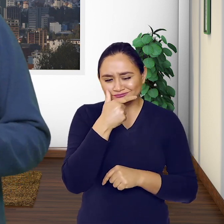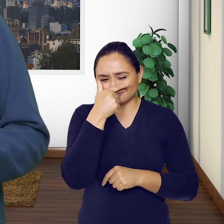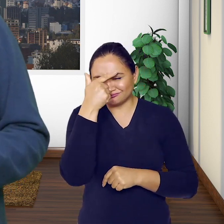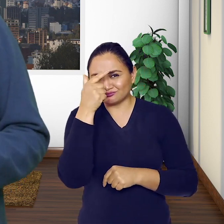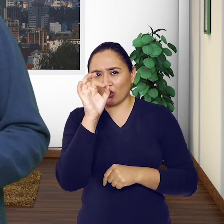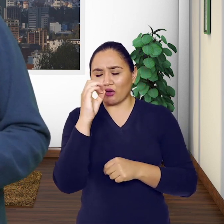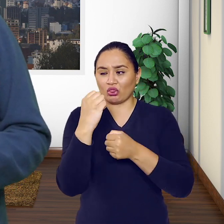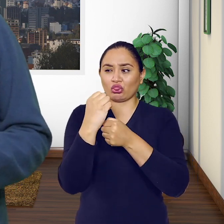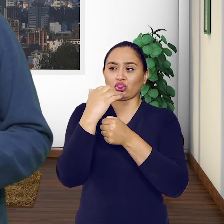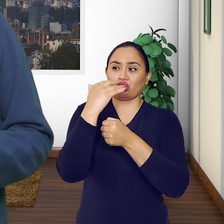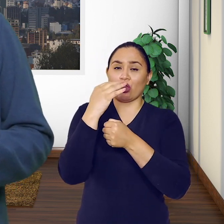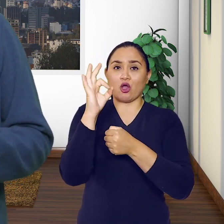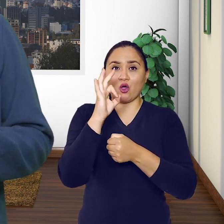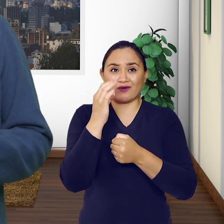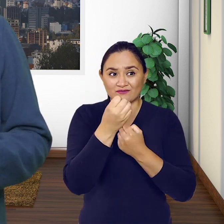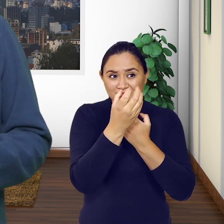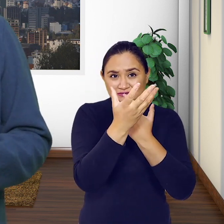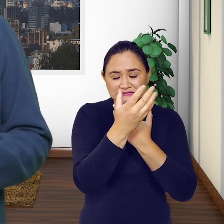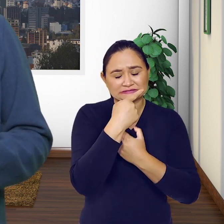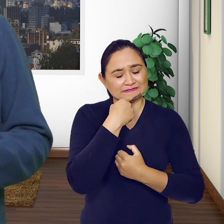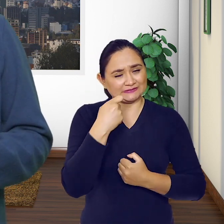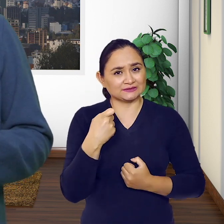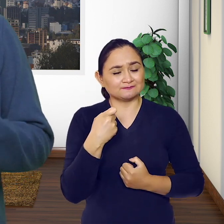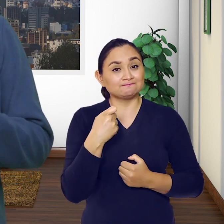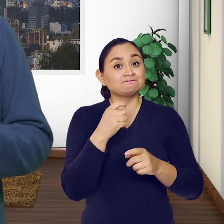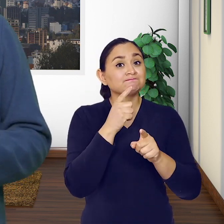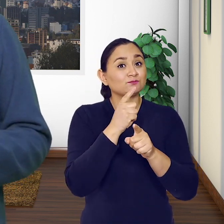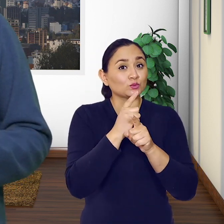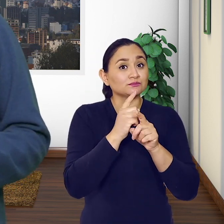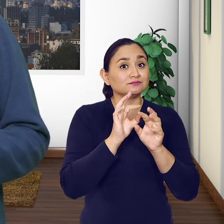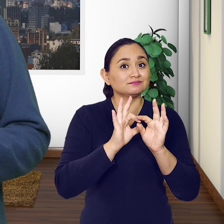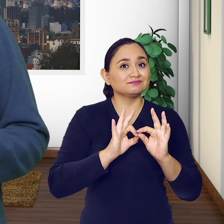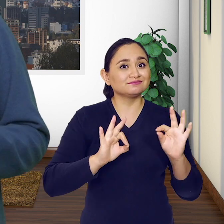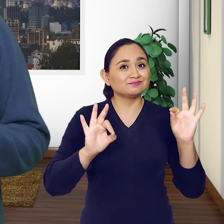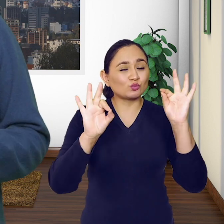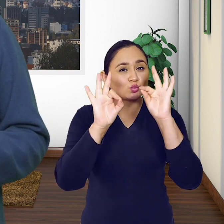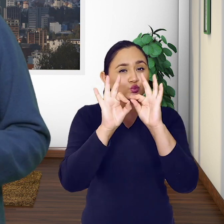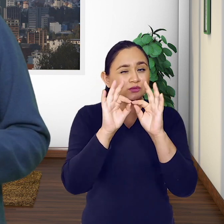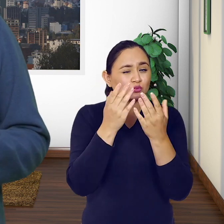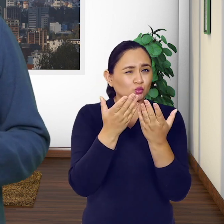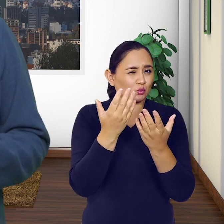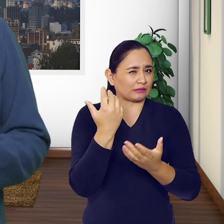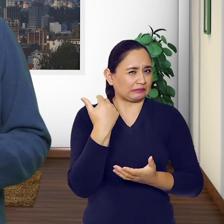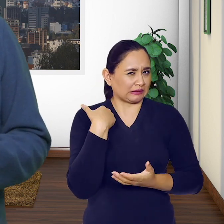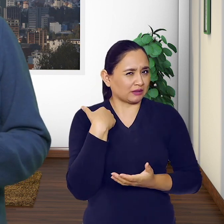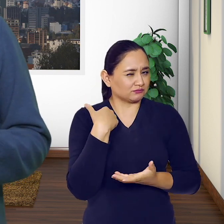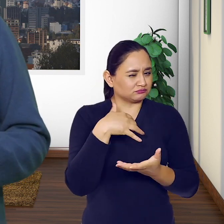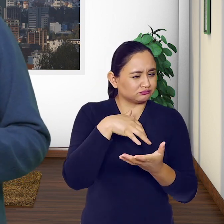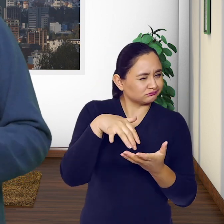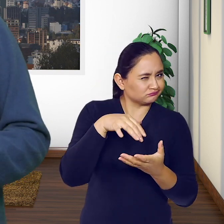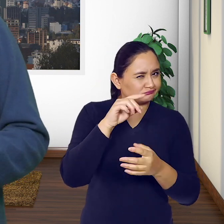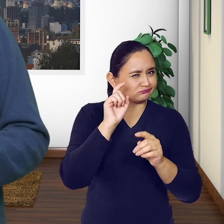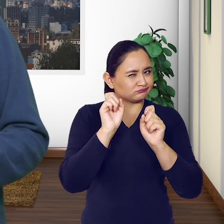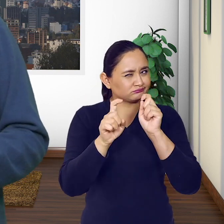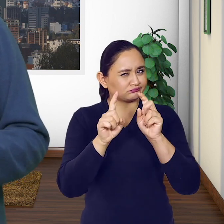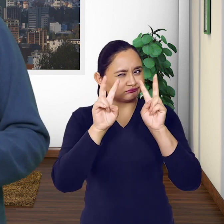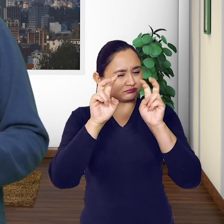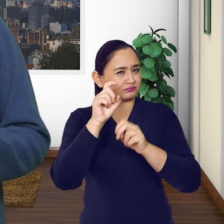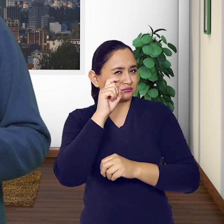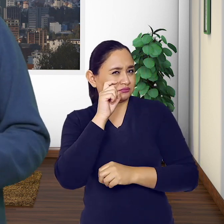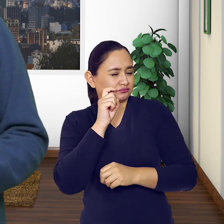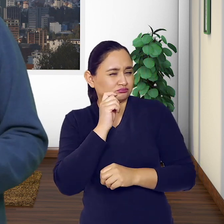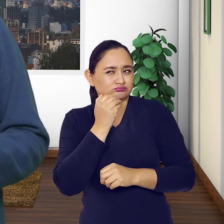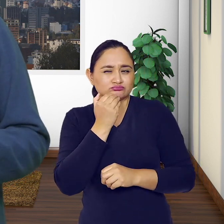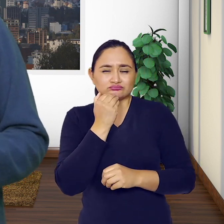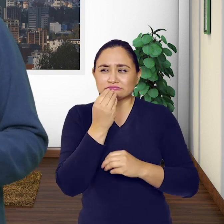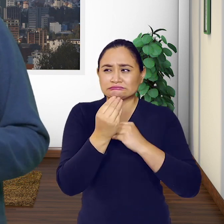estereotipos, información falsa. Por esta razón, es importante que cuando tengas dudas o preguntas sobre sexualidad, acudas a